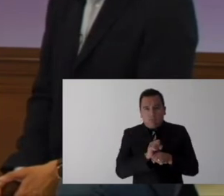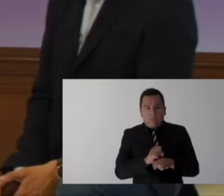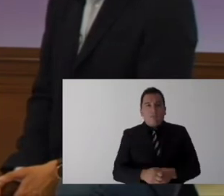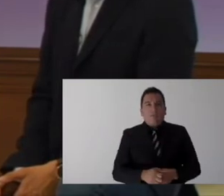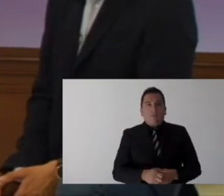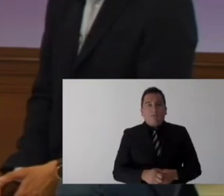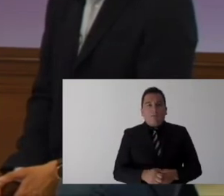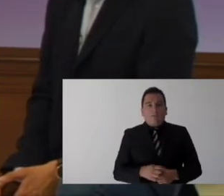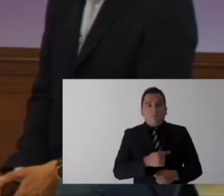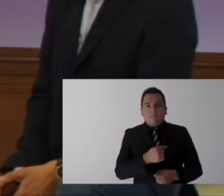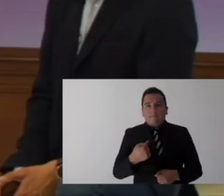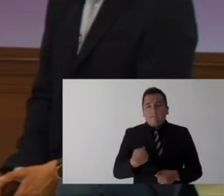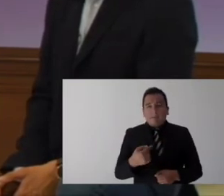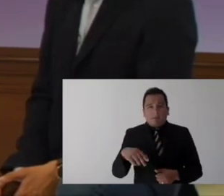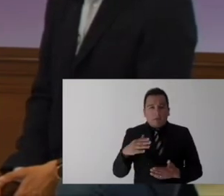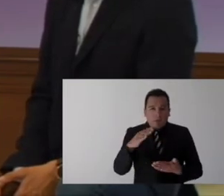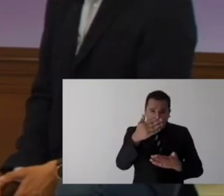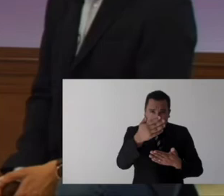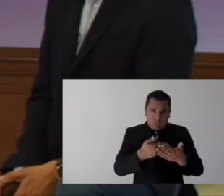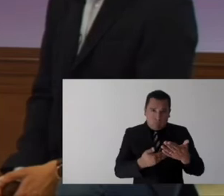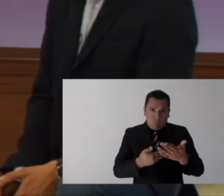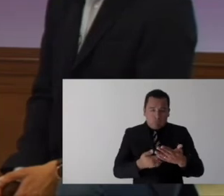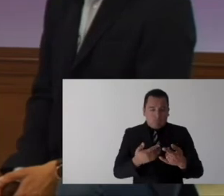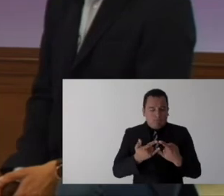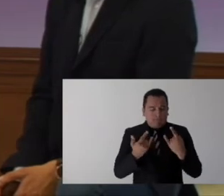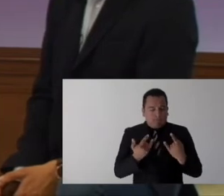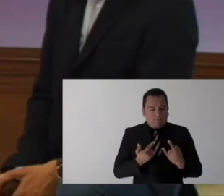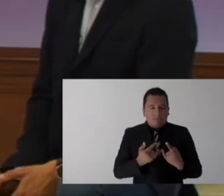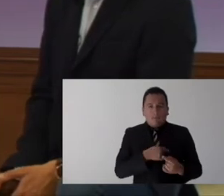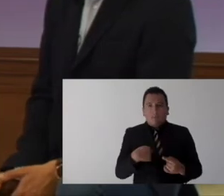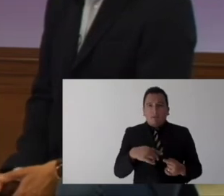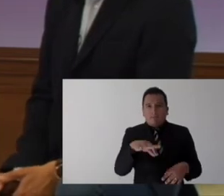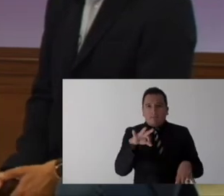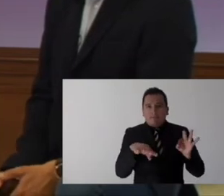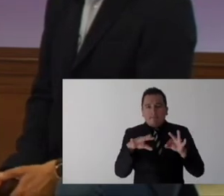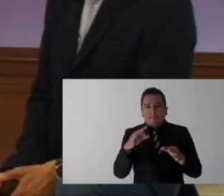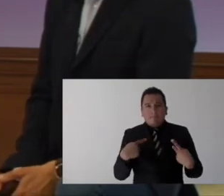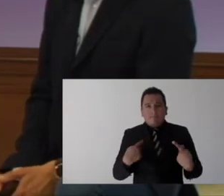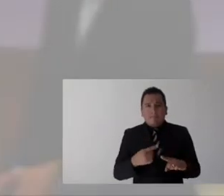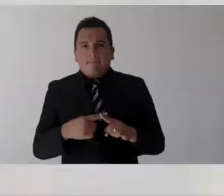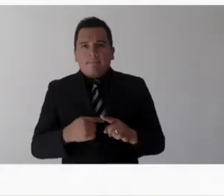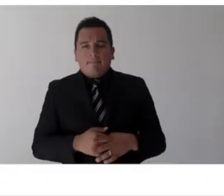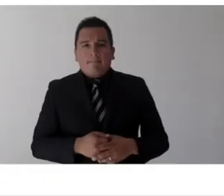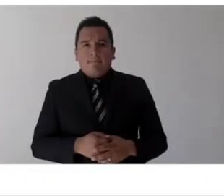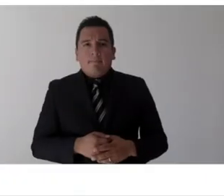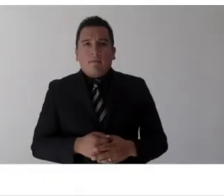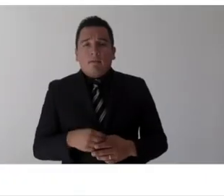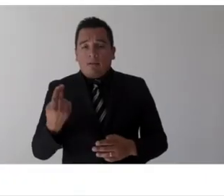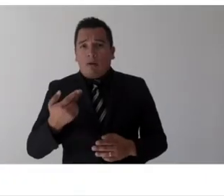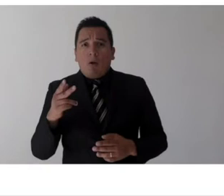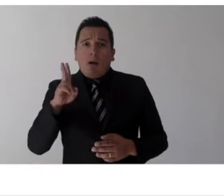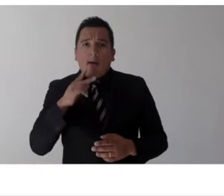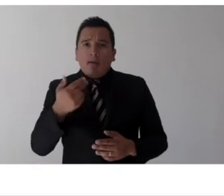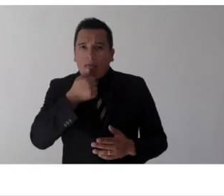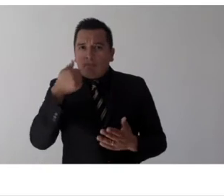para poder seleccionar a los participantes en un comité de selección. Lo que les pedimos es una carta de motivación, básicamente, que ni siquiera es una